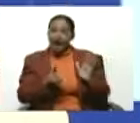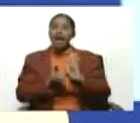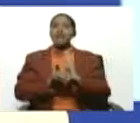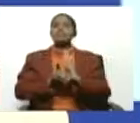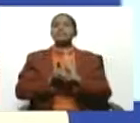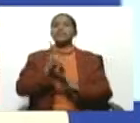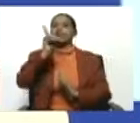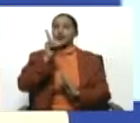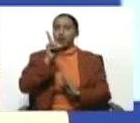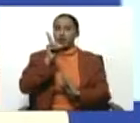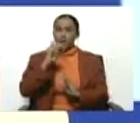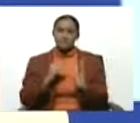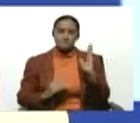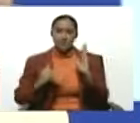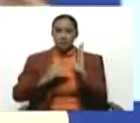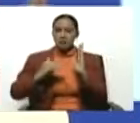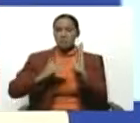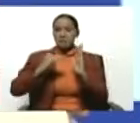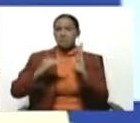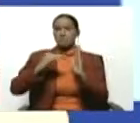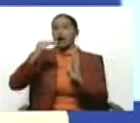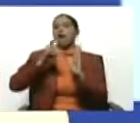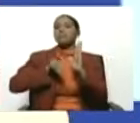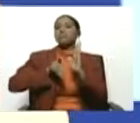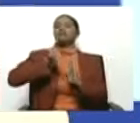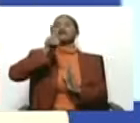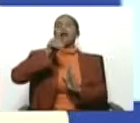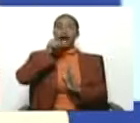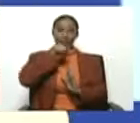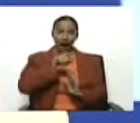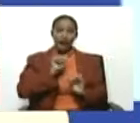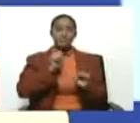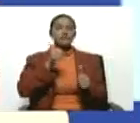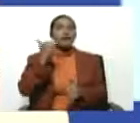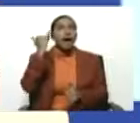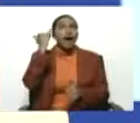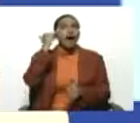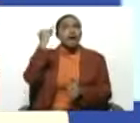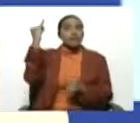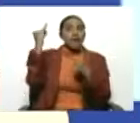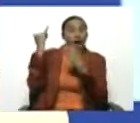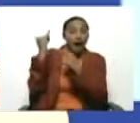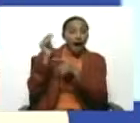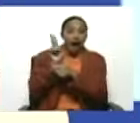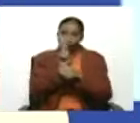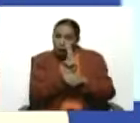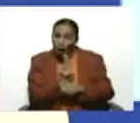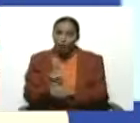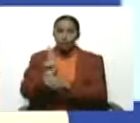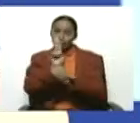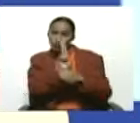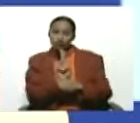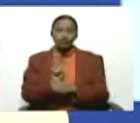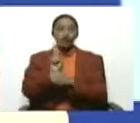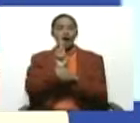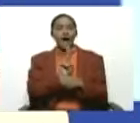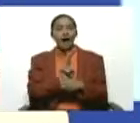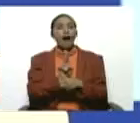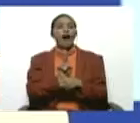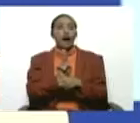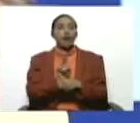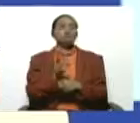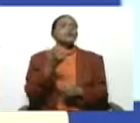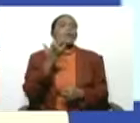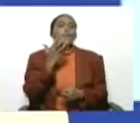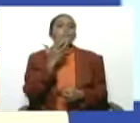y así comienzas a utilizar los factores existentes Como por